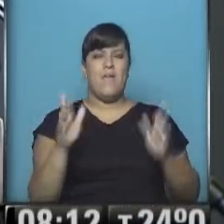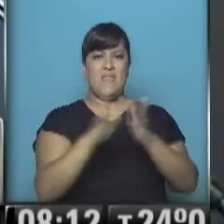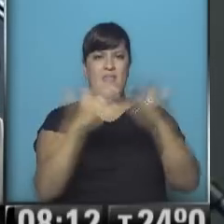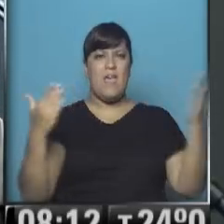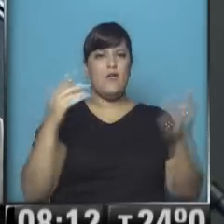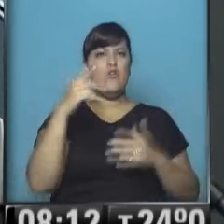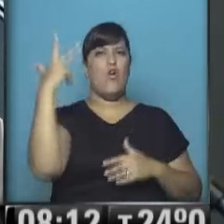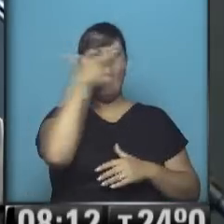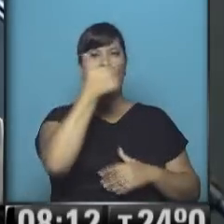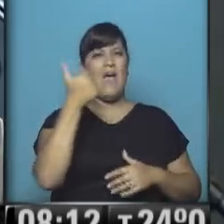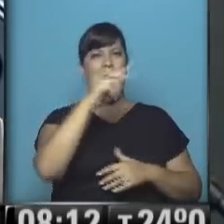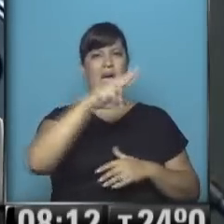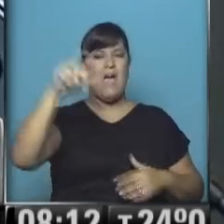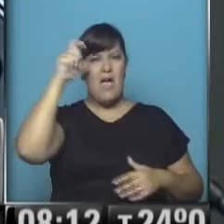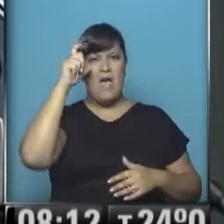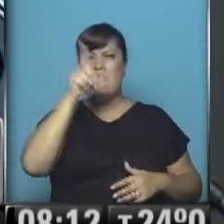Haaretz, en reportajes y